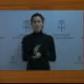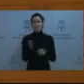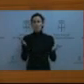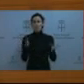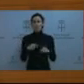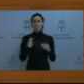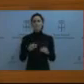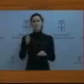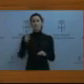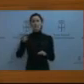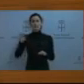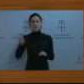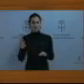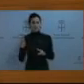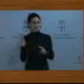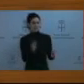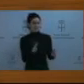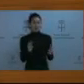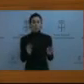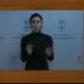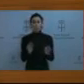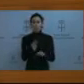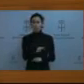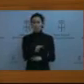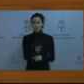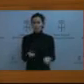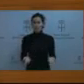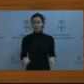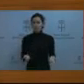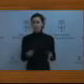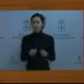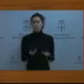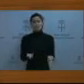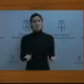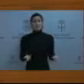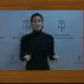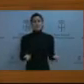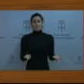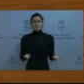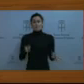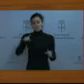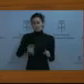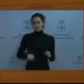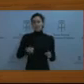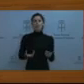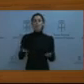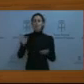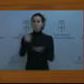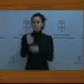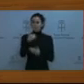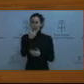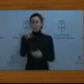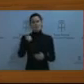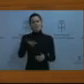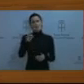propio PDR figura en líneas en ese sentido. Con lo cual, comprenderán que vengan aquí a proponer algo que ya